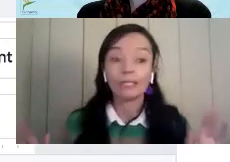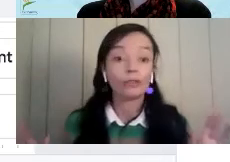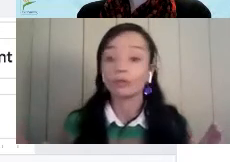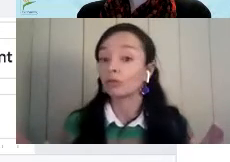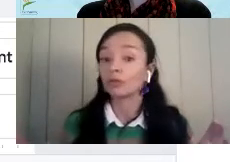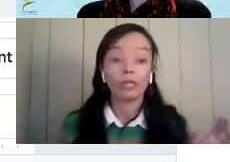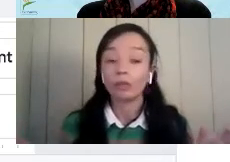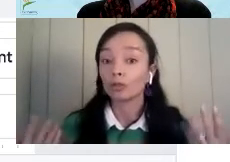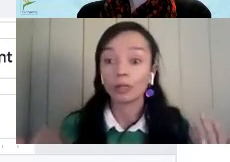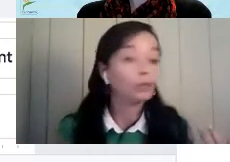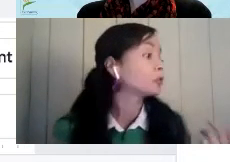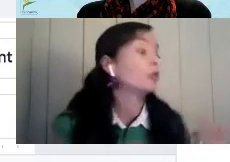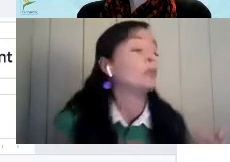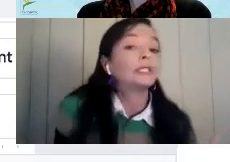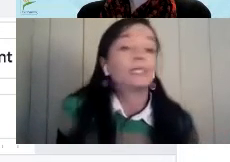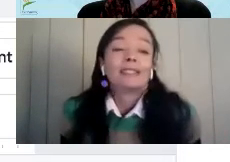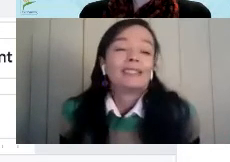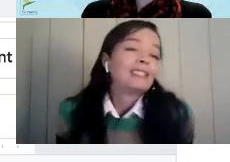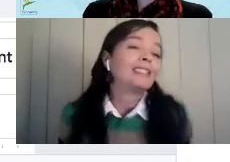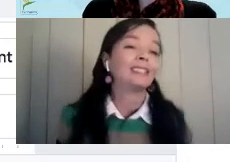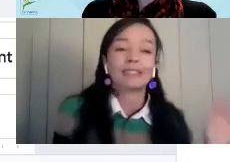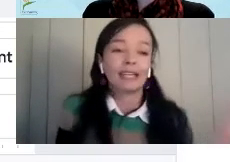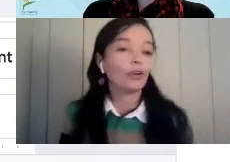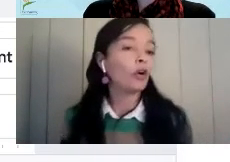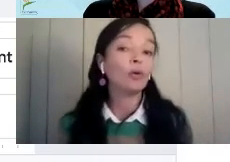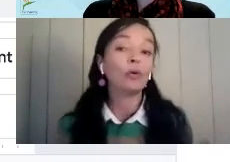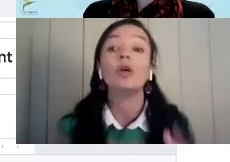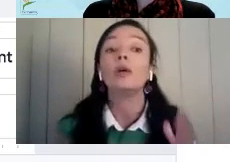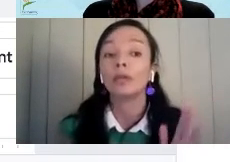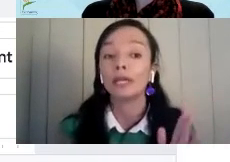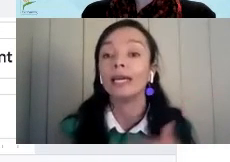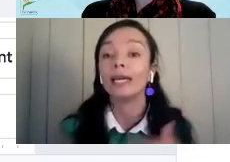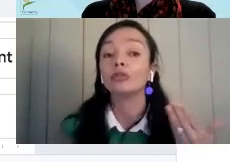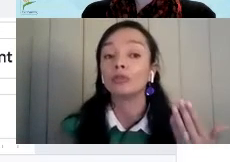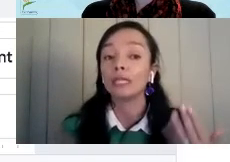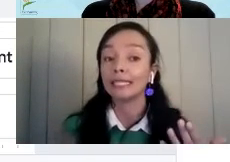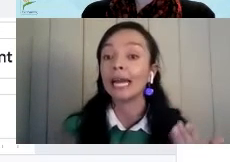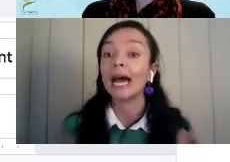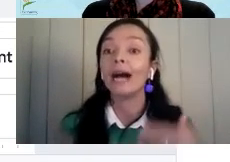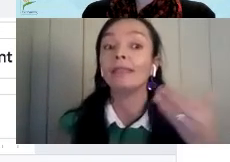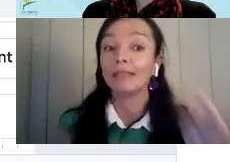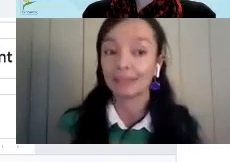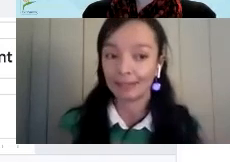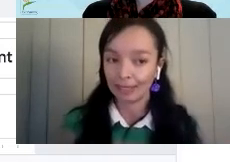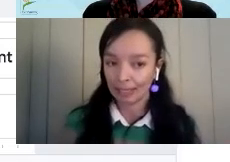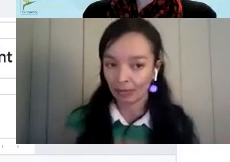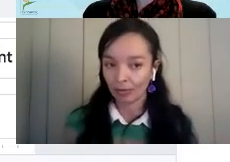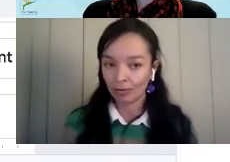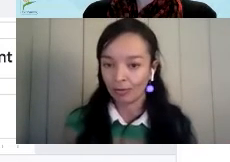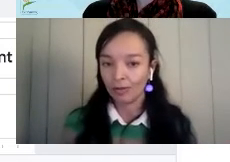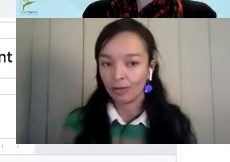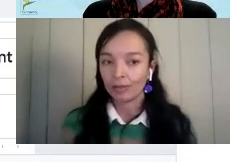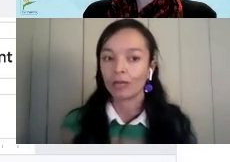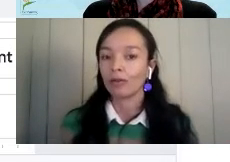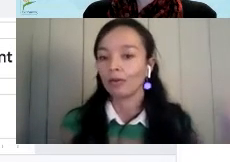piececitos, los ojitos, cómo está incómodo, porque eso es una señal antes, el llanto,